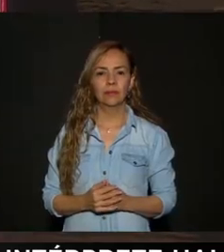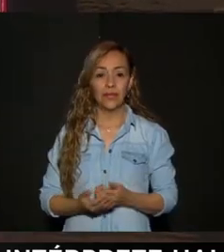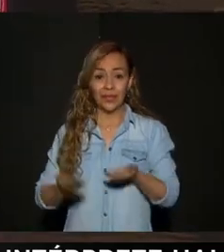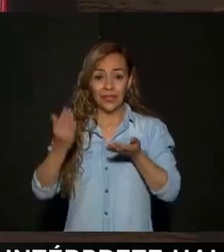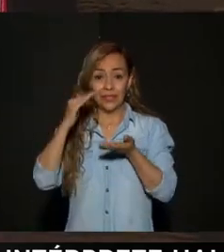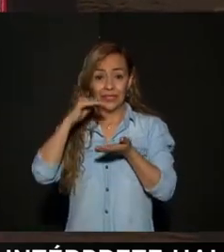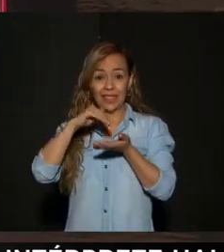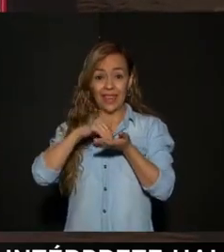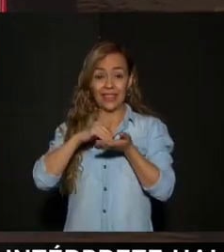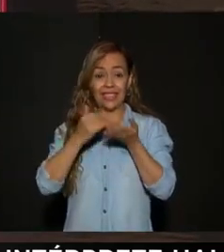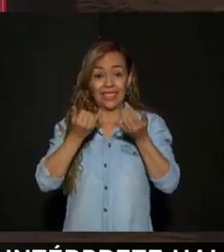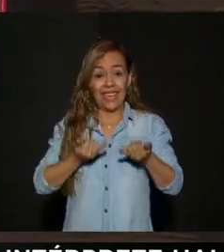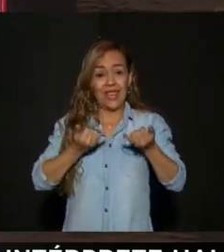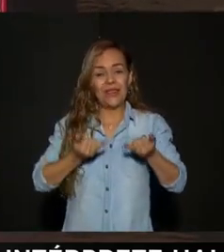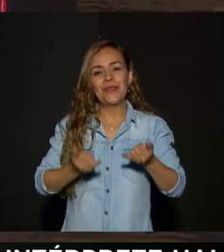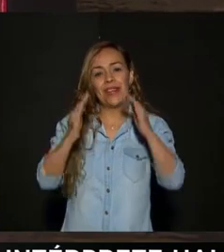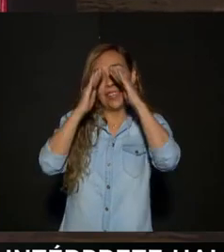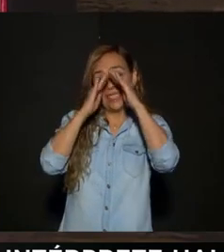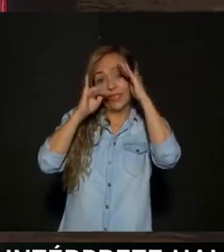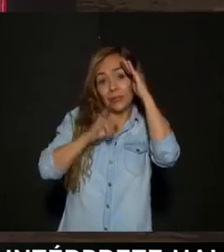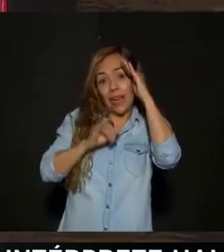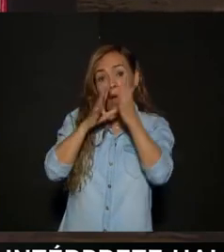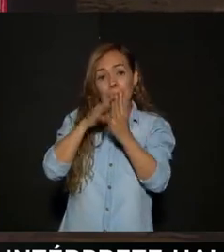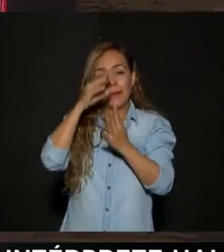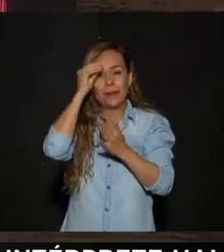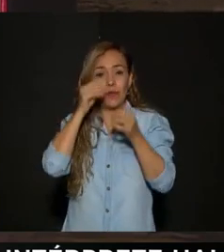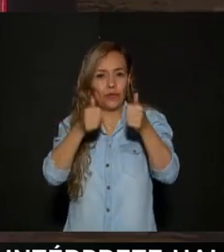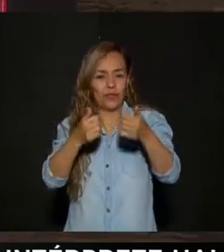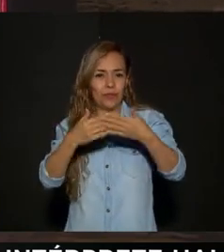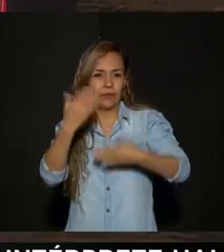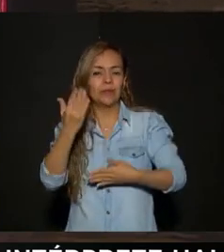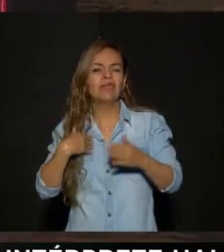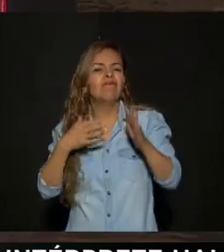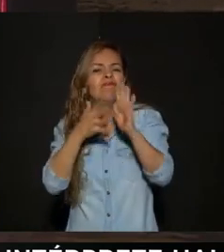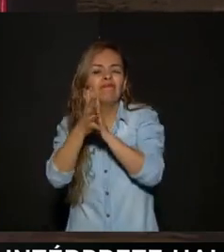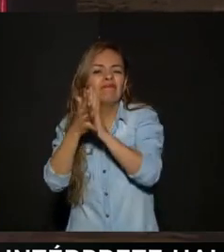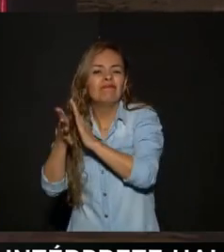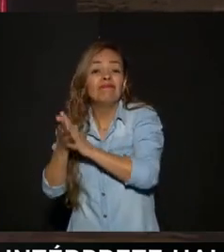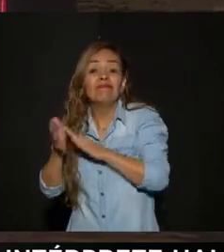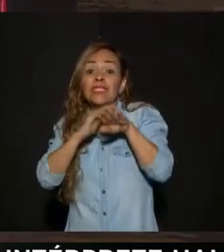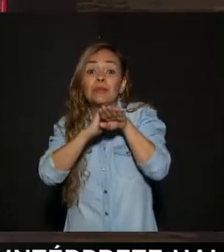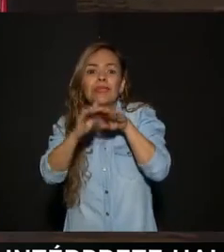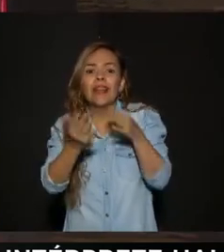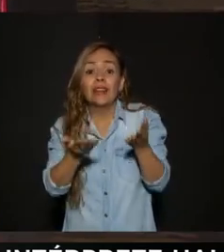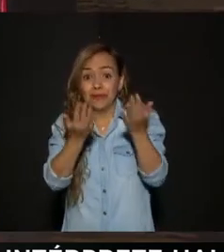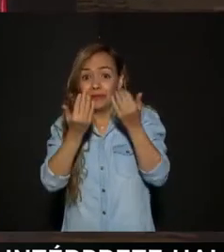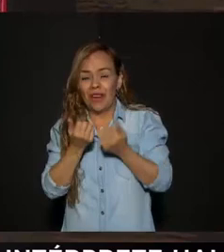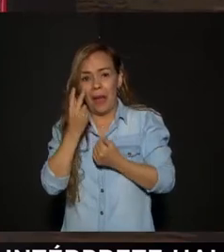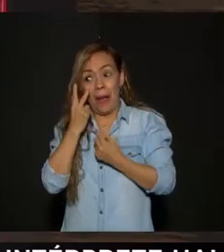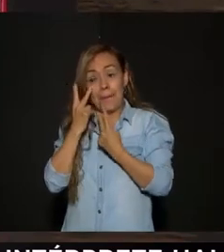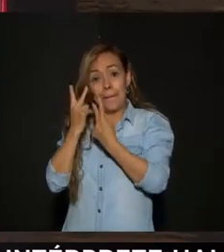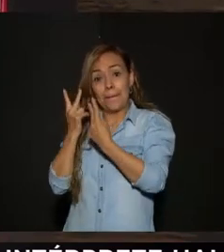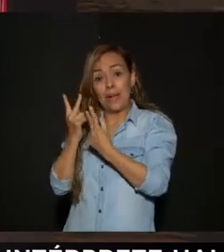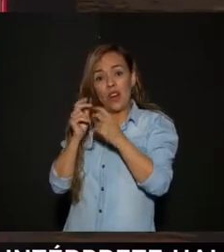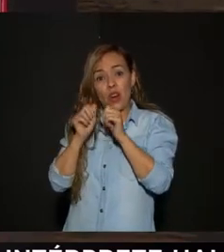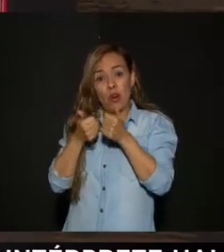Y estamos de regreso con nuestro programa En Casa Aprendemos con Buen Comienzo y les cuento que los voy a invitar a ver cómo Zahir realiza